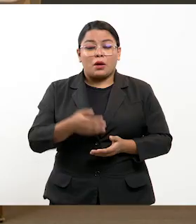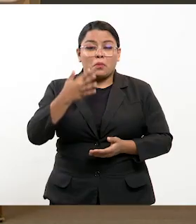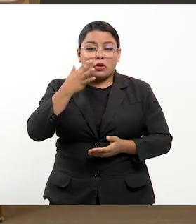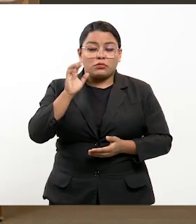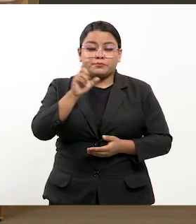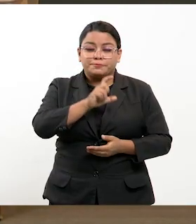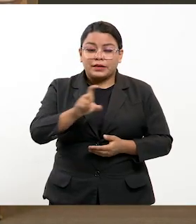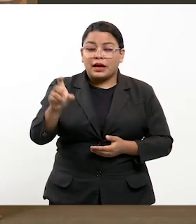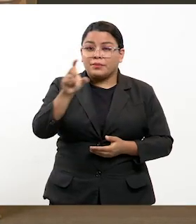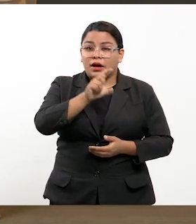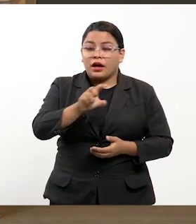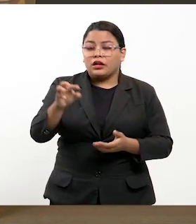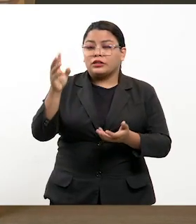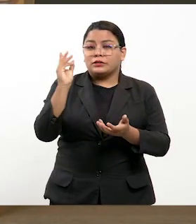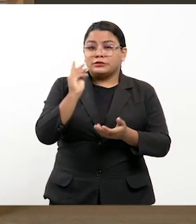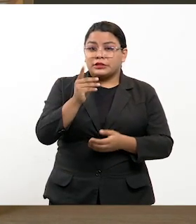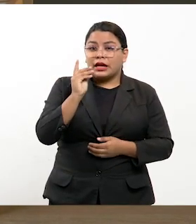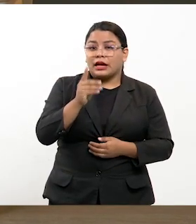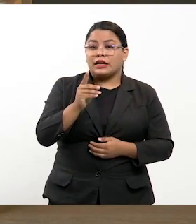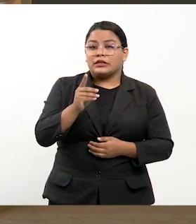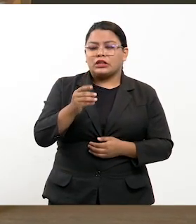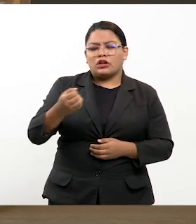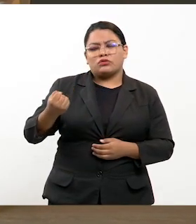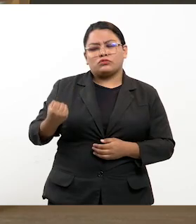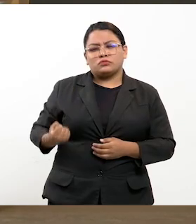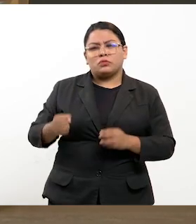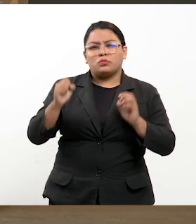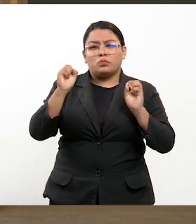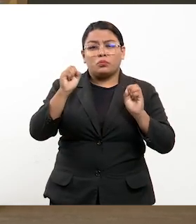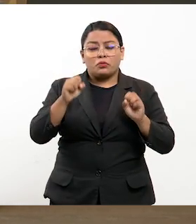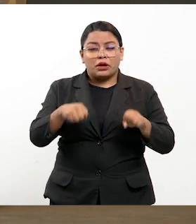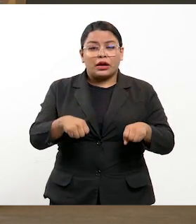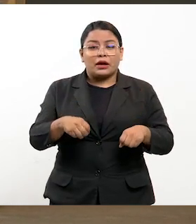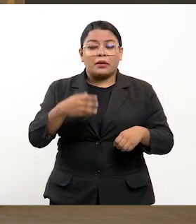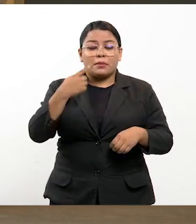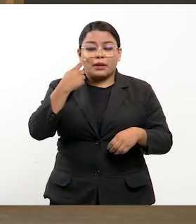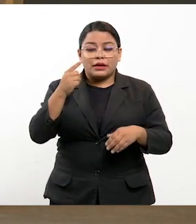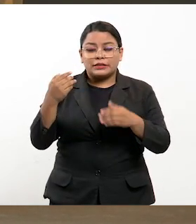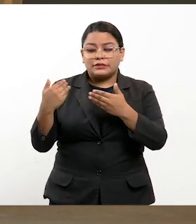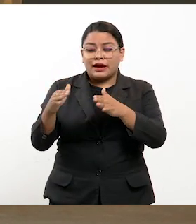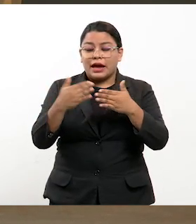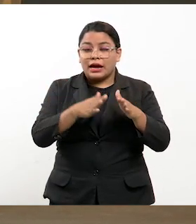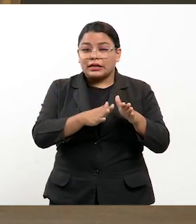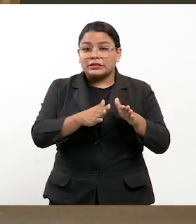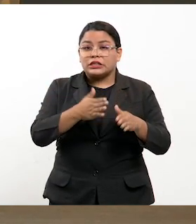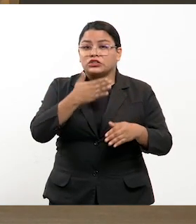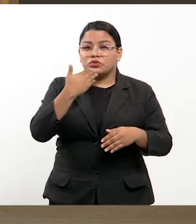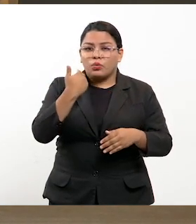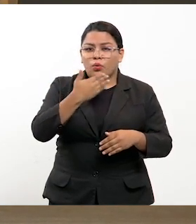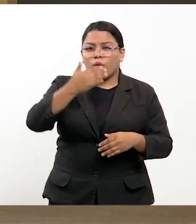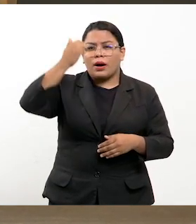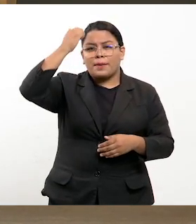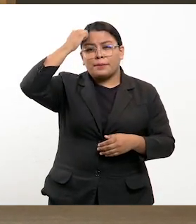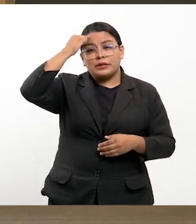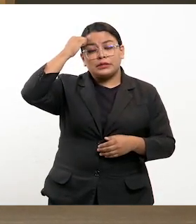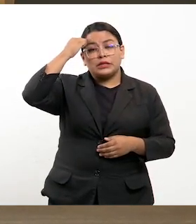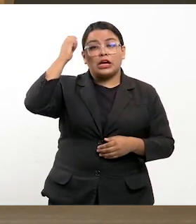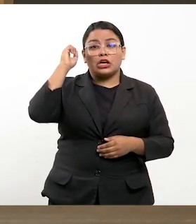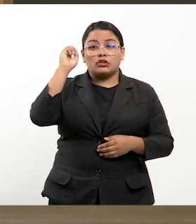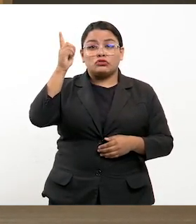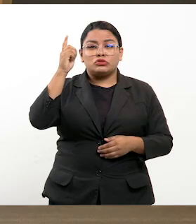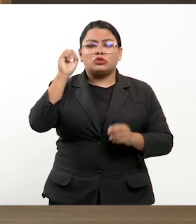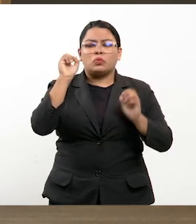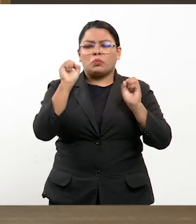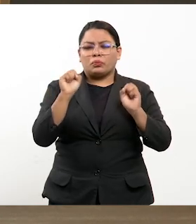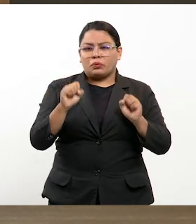las semanas didácticas los estudiantes se van a enfrentar a diversas situaciones de aprendizaje que a los docentes nos van